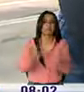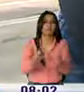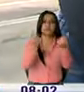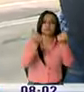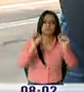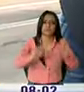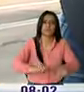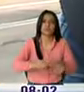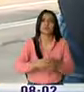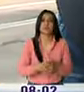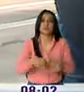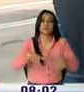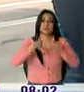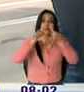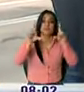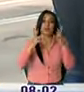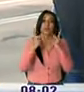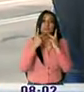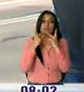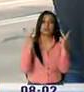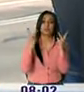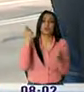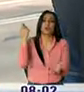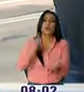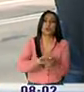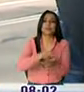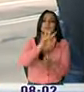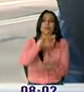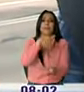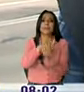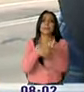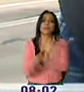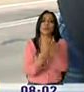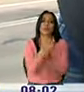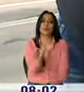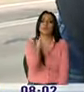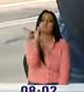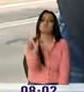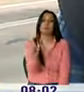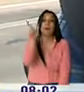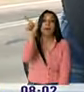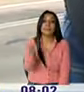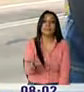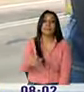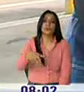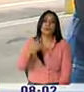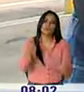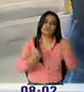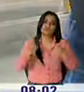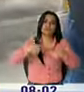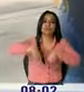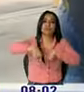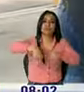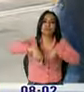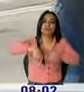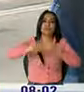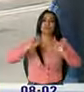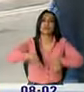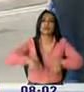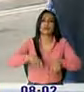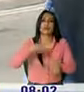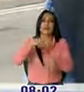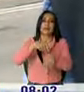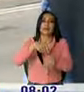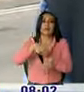adquisición de 5.000 nuevos tags para poder distribuir a la ciudadanía que transita por la avenida interoceánica. Le permite reducir